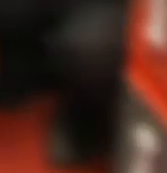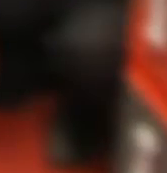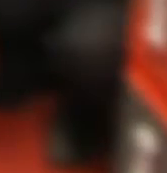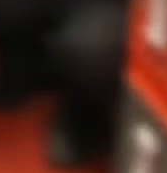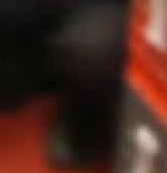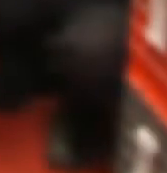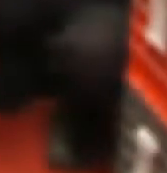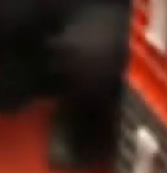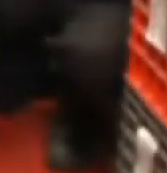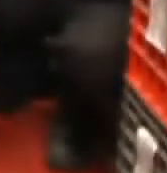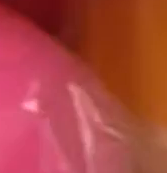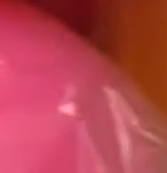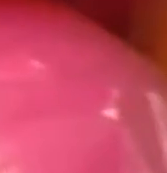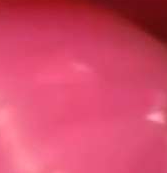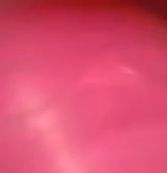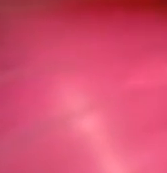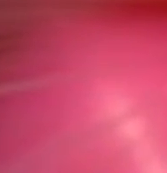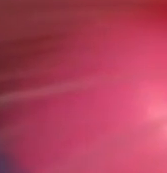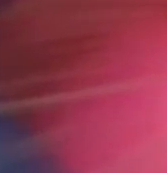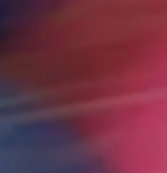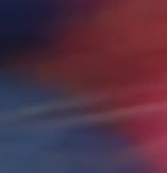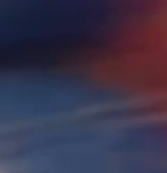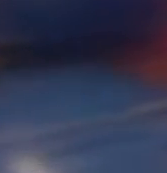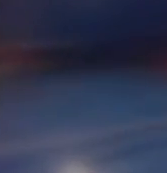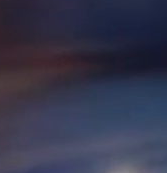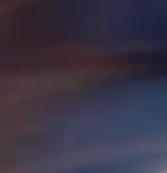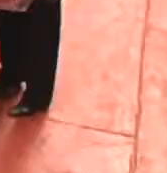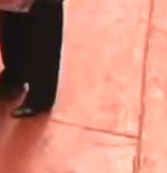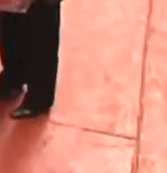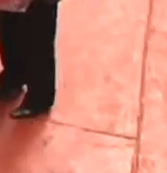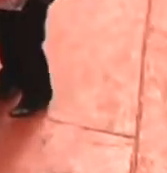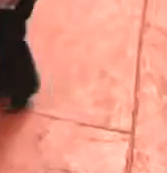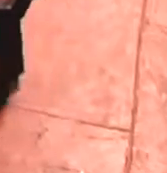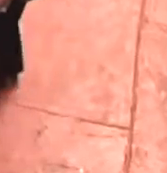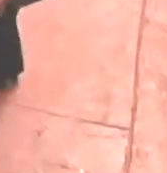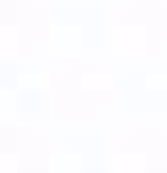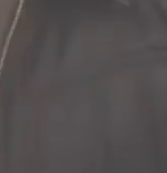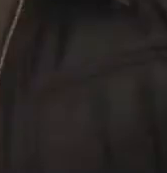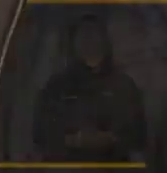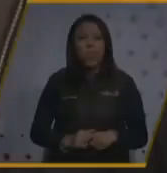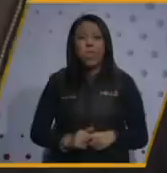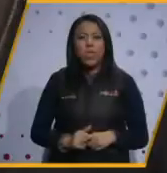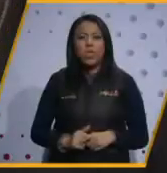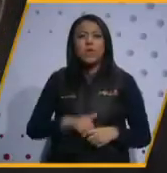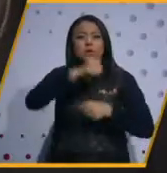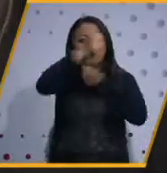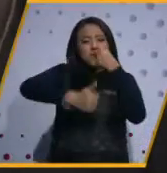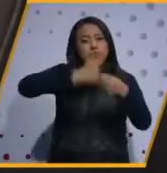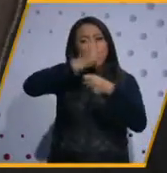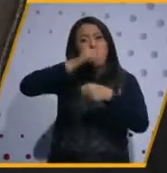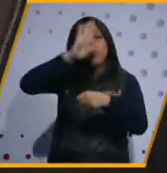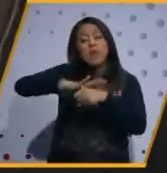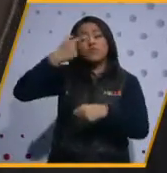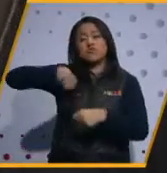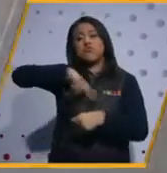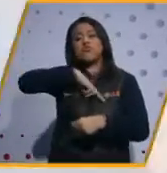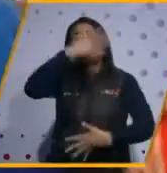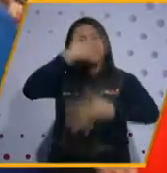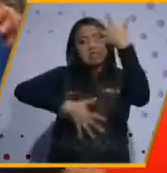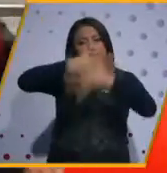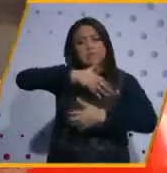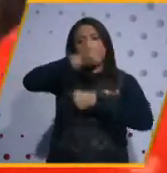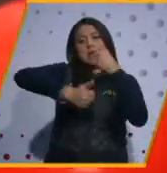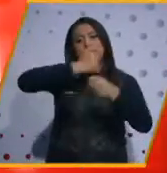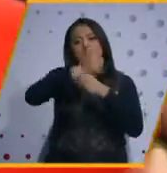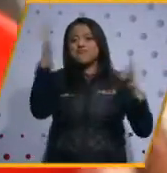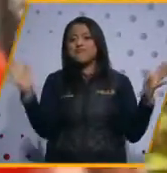Industrias Romper se une un año más a la búsqueda de sonrisas más grande del mundo, Juguetón. Ya tenemos casi 15 años participando.